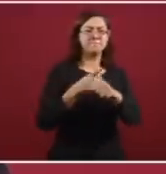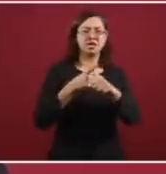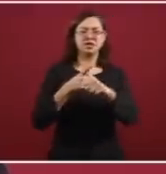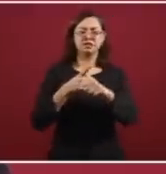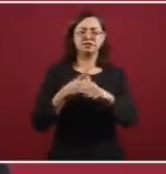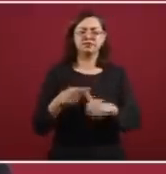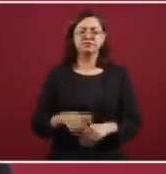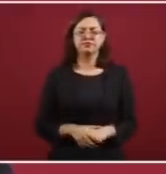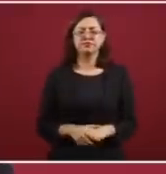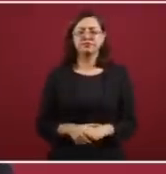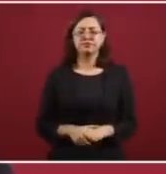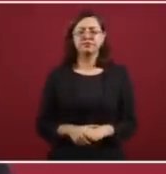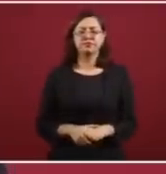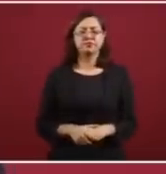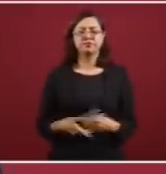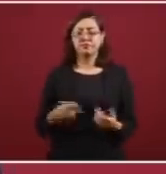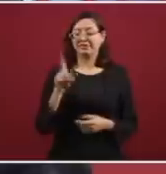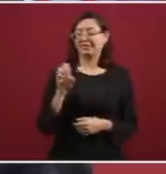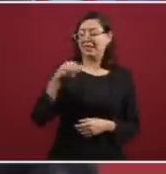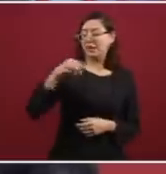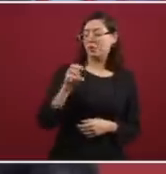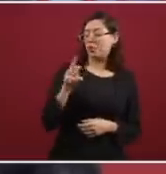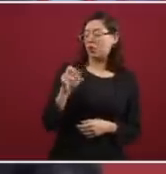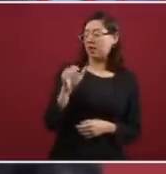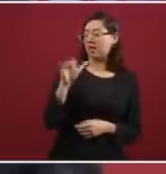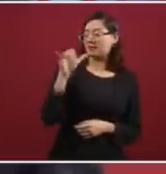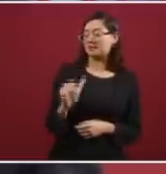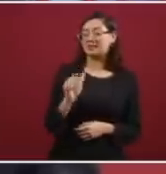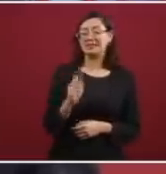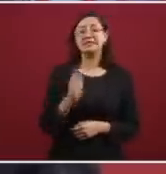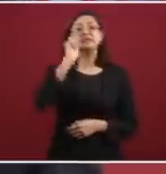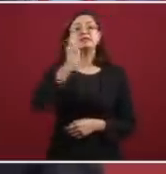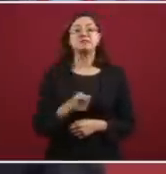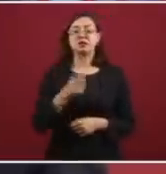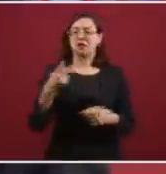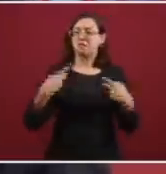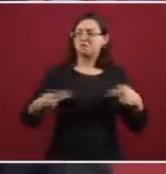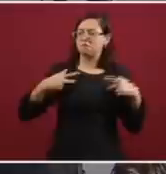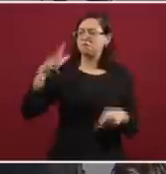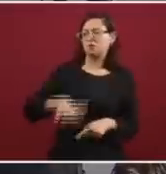En la democracia el pueblo manda. Eso es mandar obedeciendo.